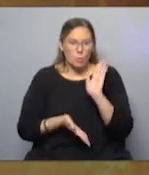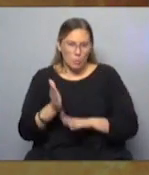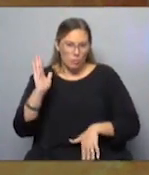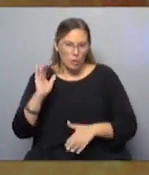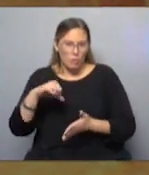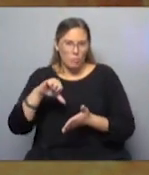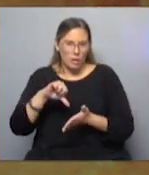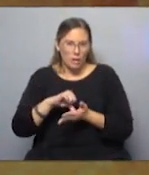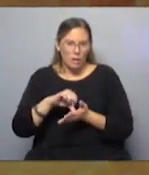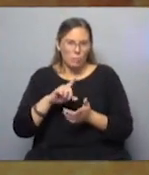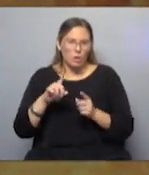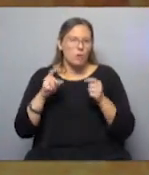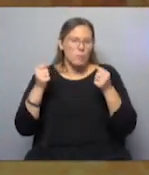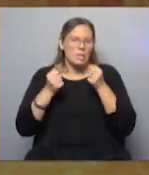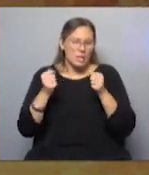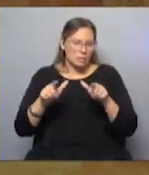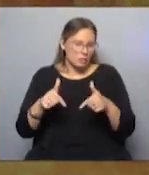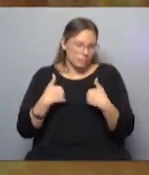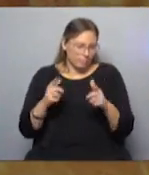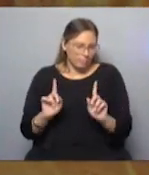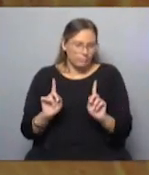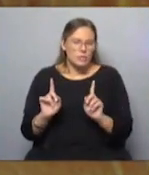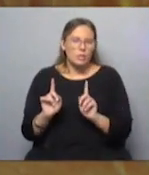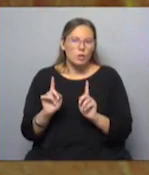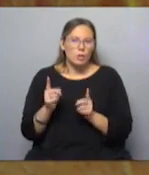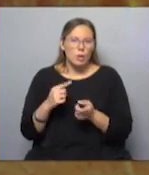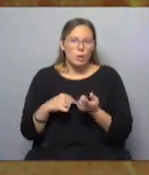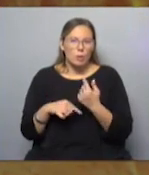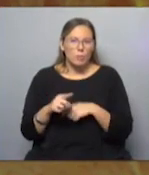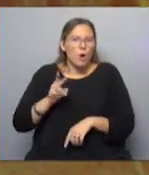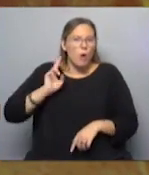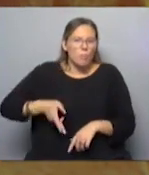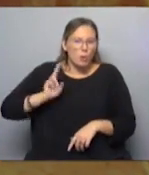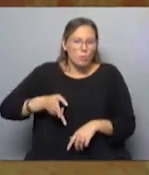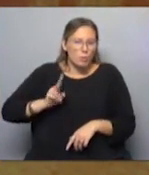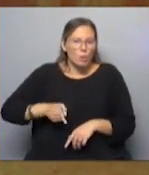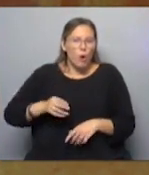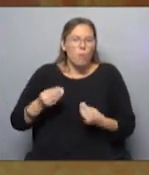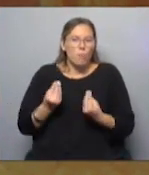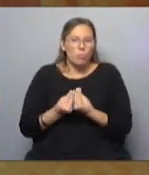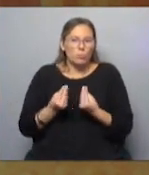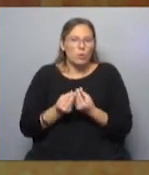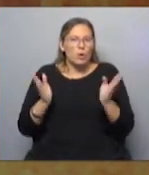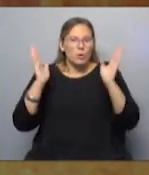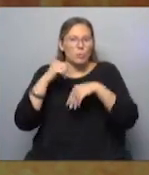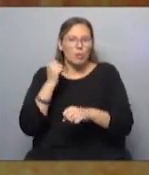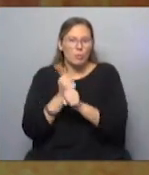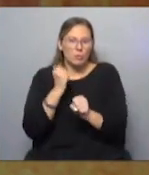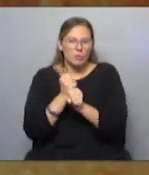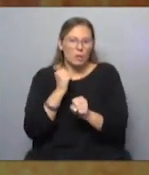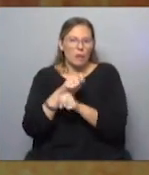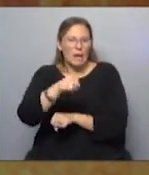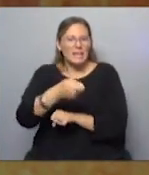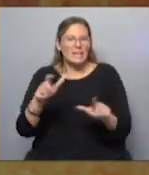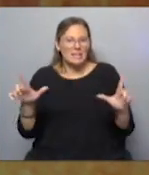país porque no tenía militancia pero no nos prohibieron a muchos no podíamos trabajar en ningún canal